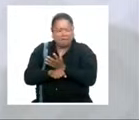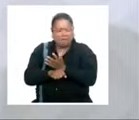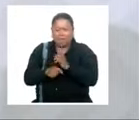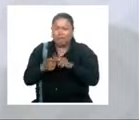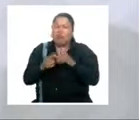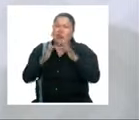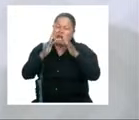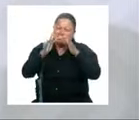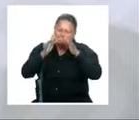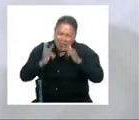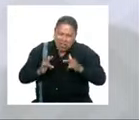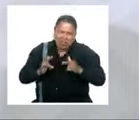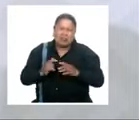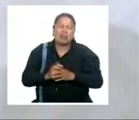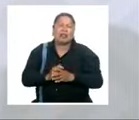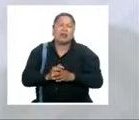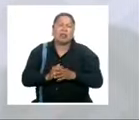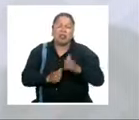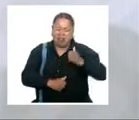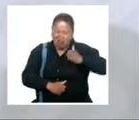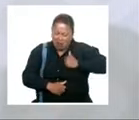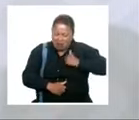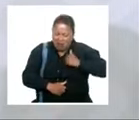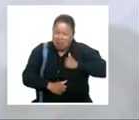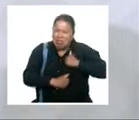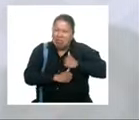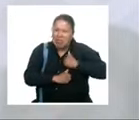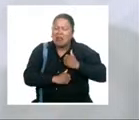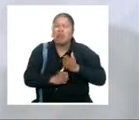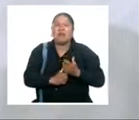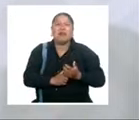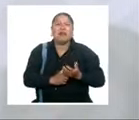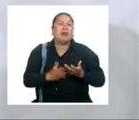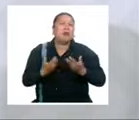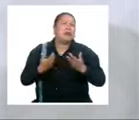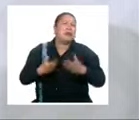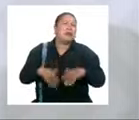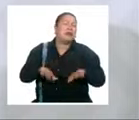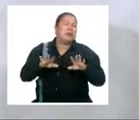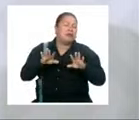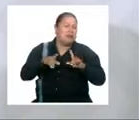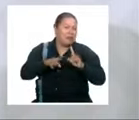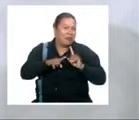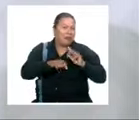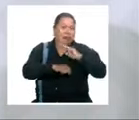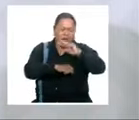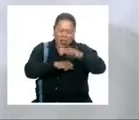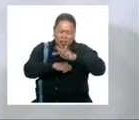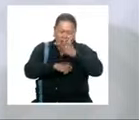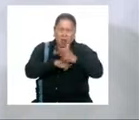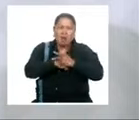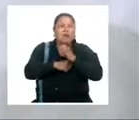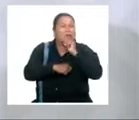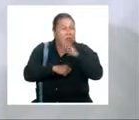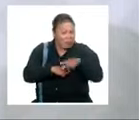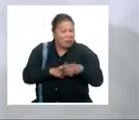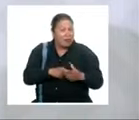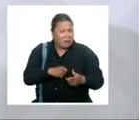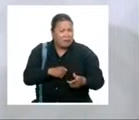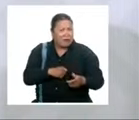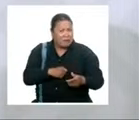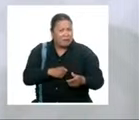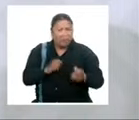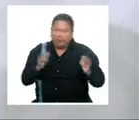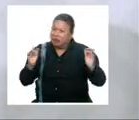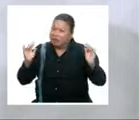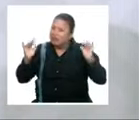de Francia, van de Canadá y van de turistas europeos. Y es lo que